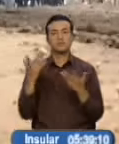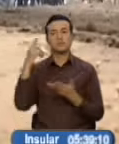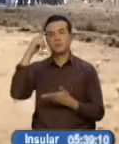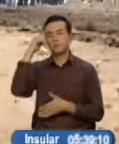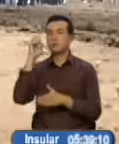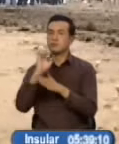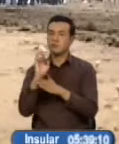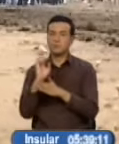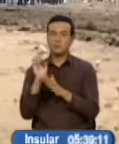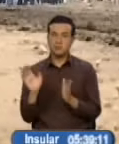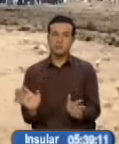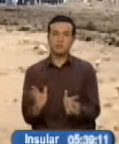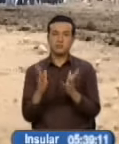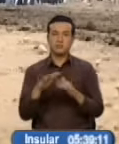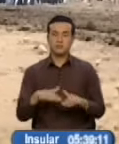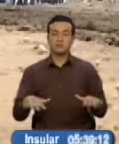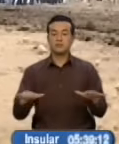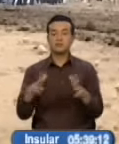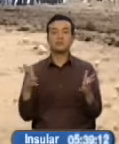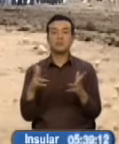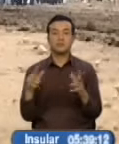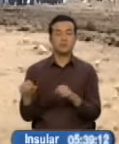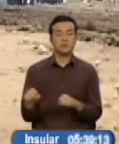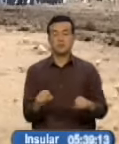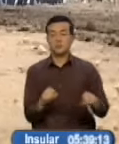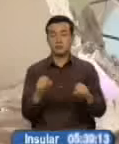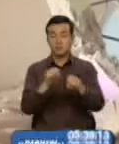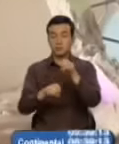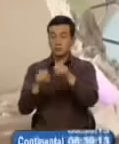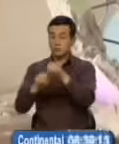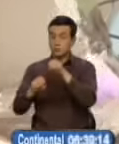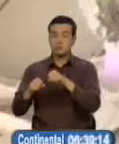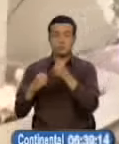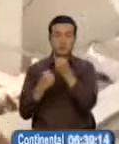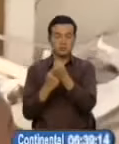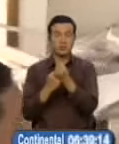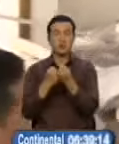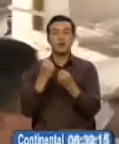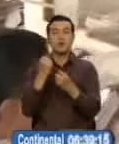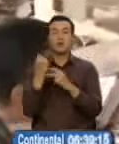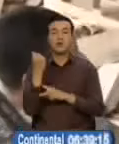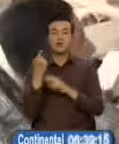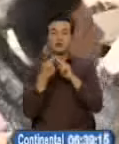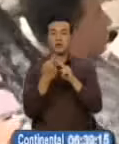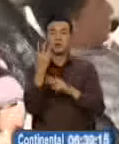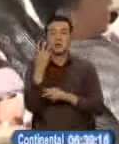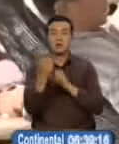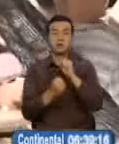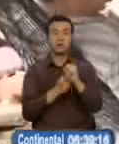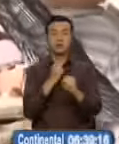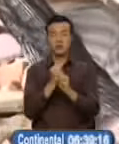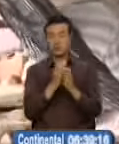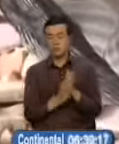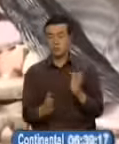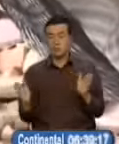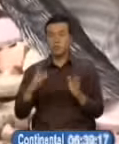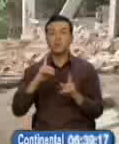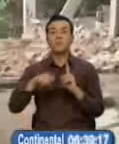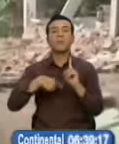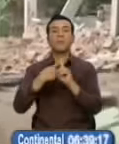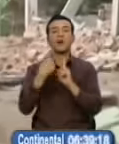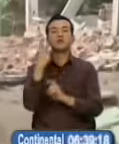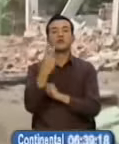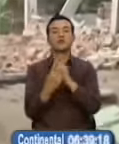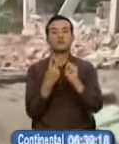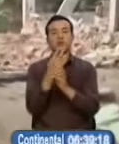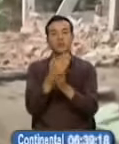gobierno ecuatoriano en las zonas afectadas por el movimiento telúrico. El préstamo tiene un plazo de 15 años en los que se incluye un periodo de